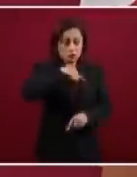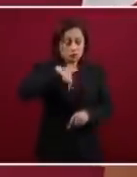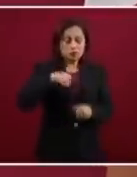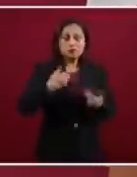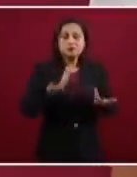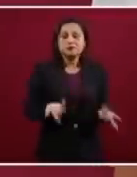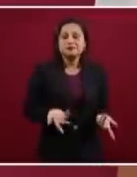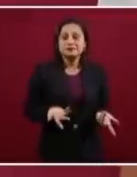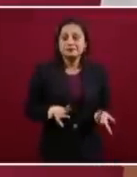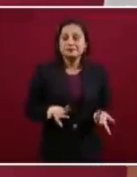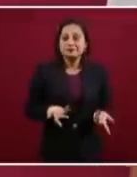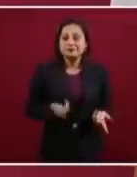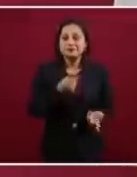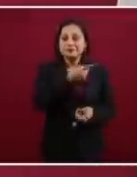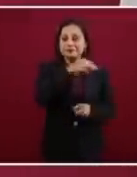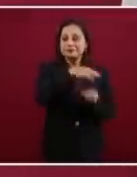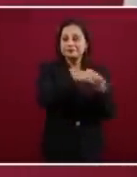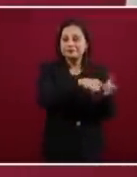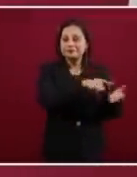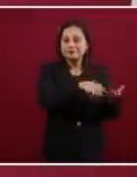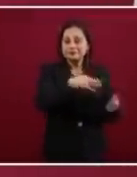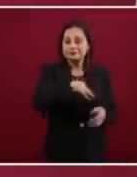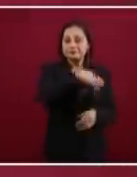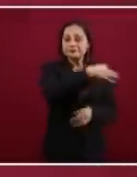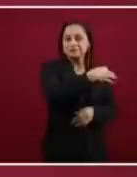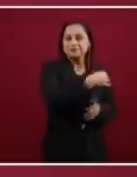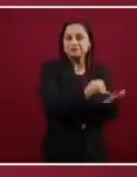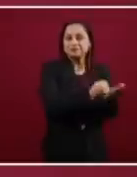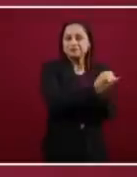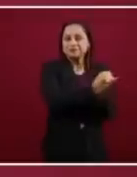todo eso es fortaleza